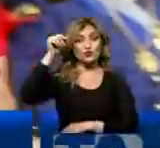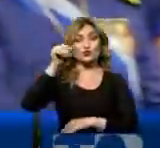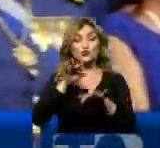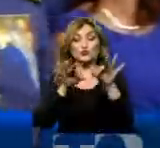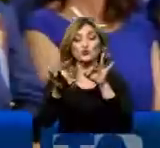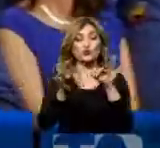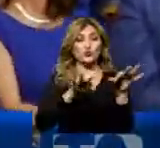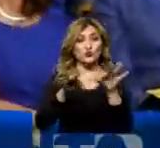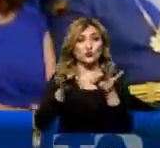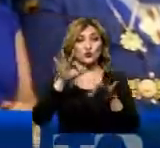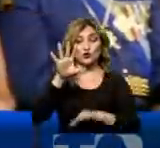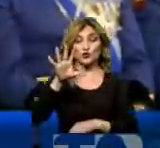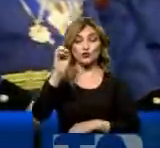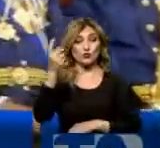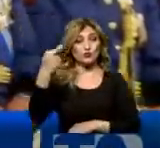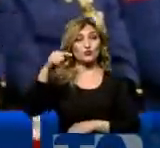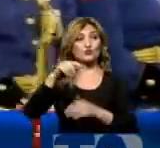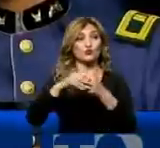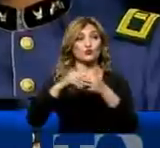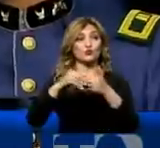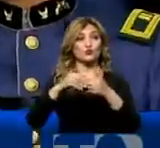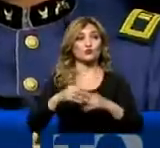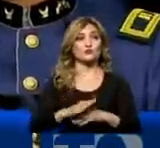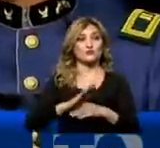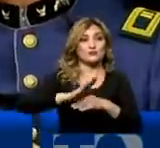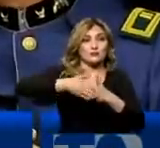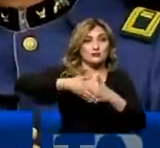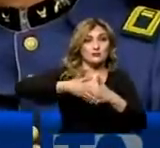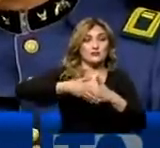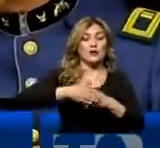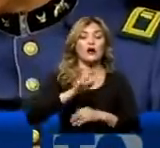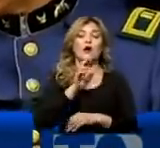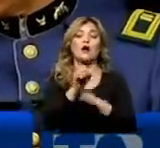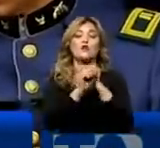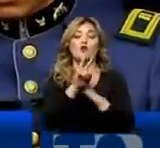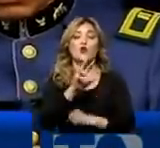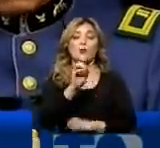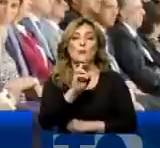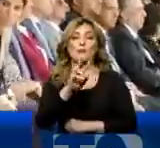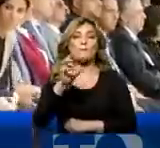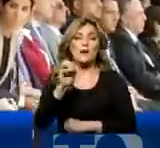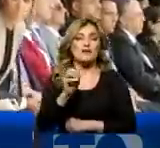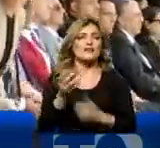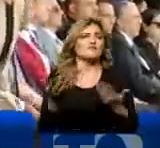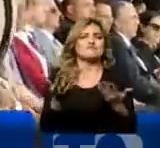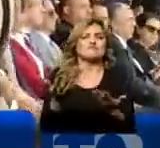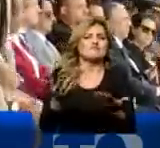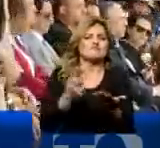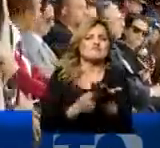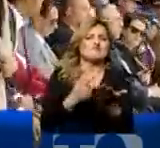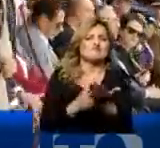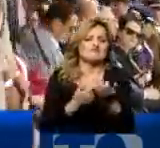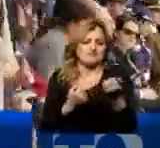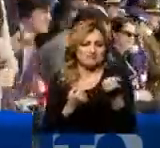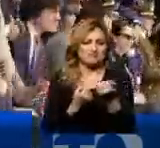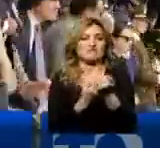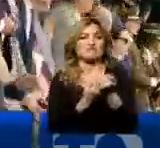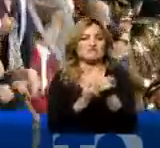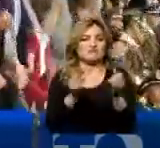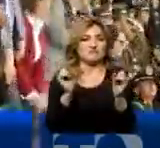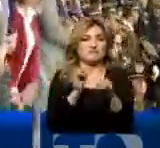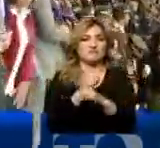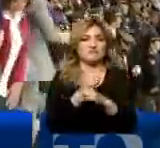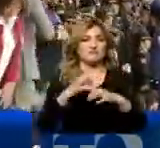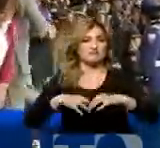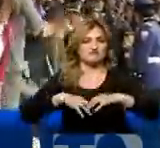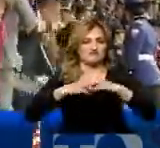explicó que esos 50 millones de dólares adicionales en 2020 servirán para repotenciar a la